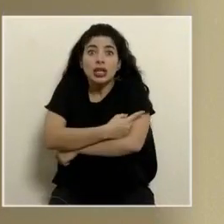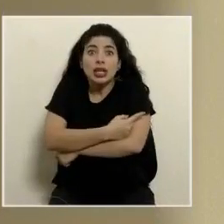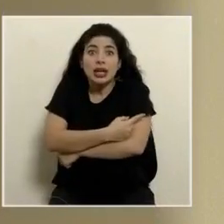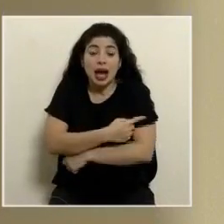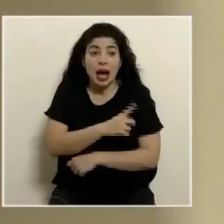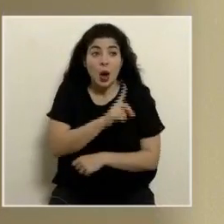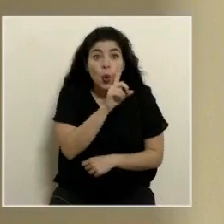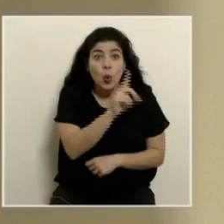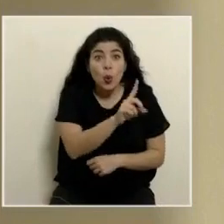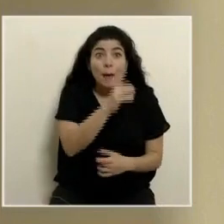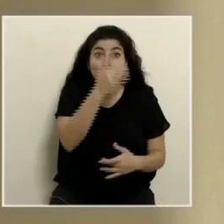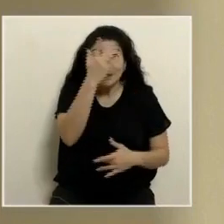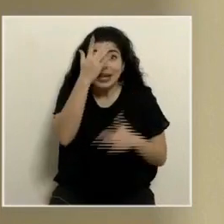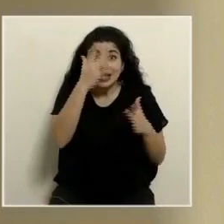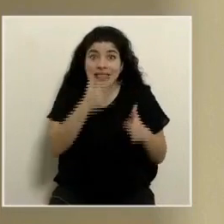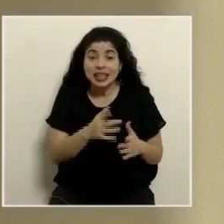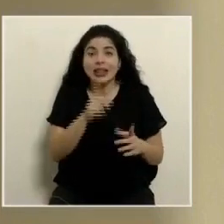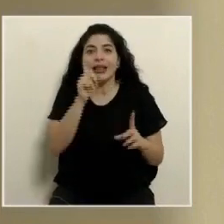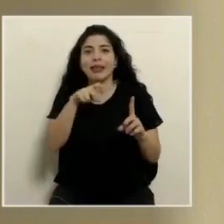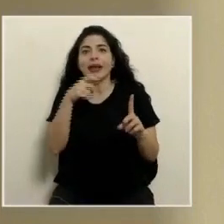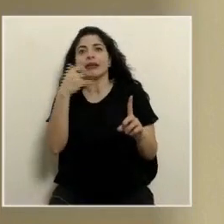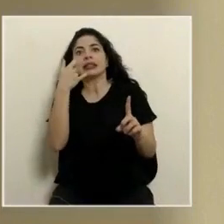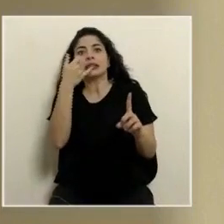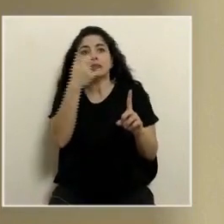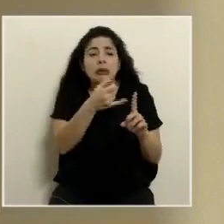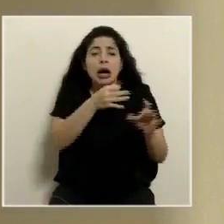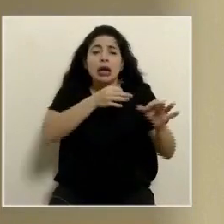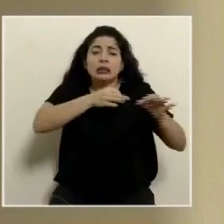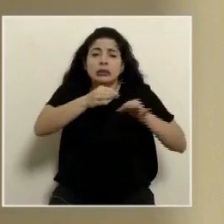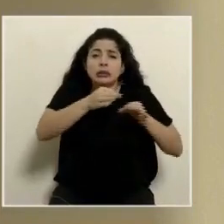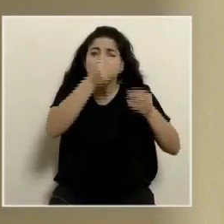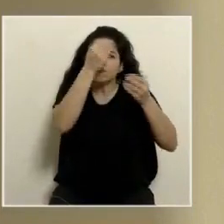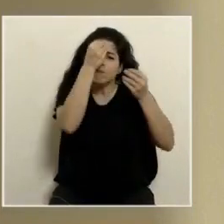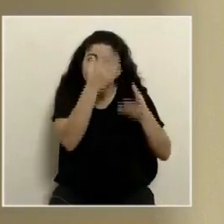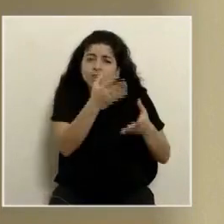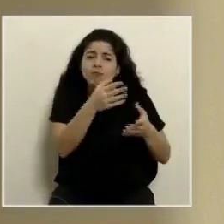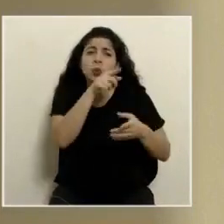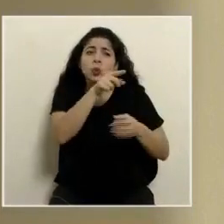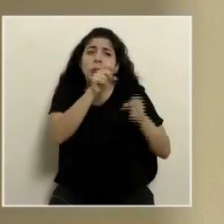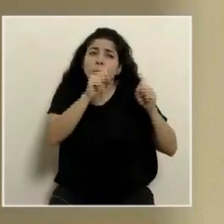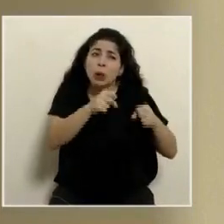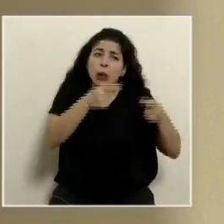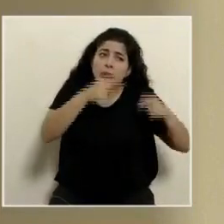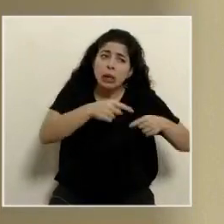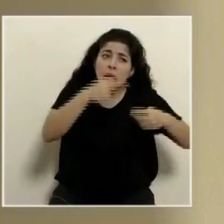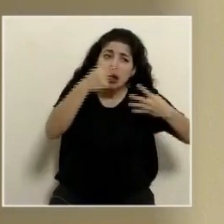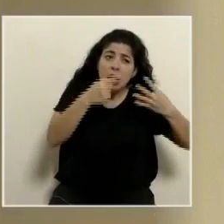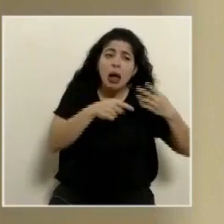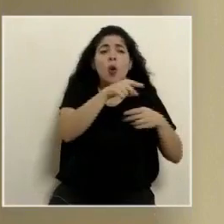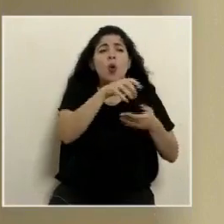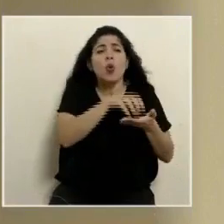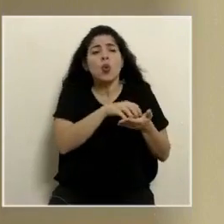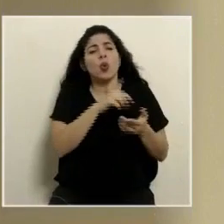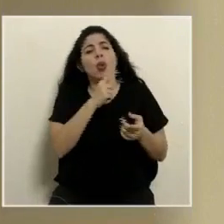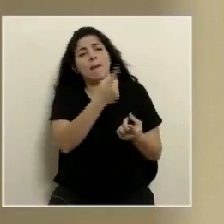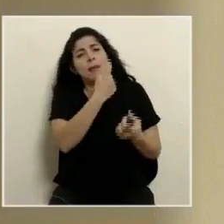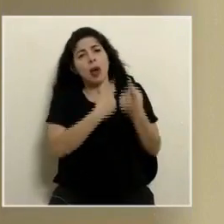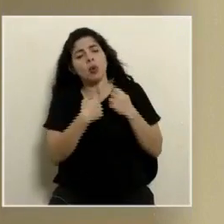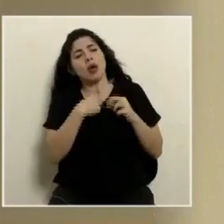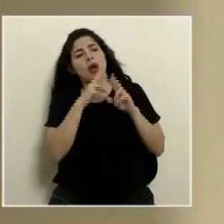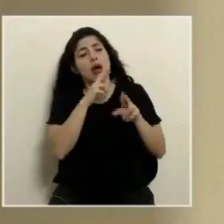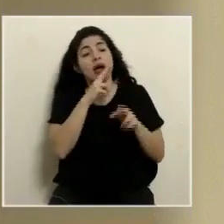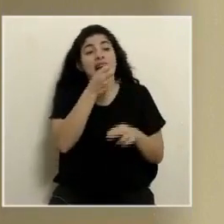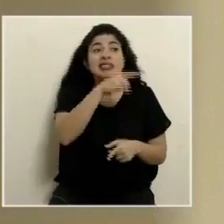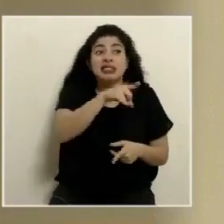de esos pacientes hay que hacerle una llamada para educar al paciente de qué puede esperar, contestar sus preguntas, qué número